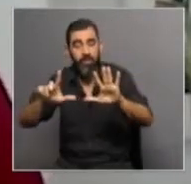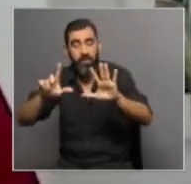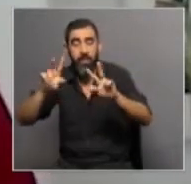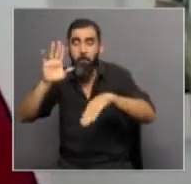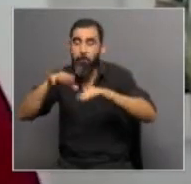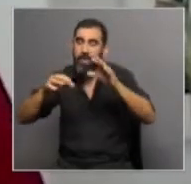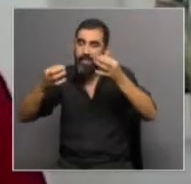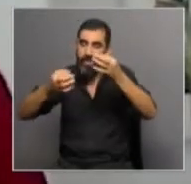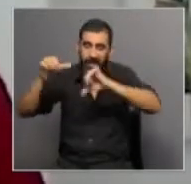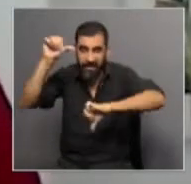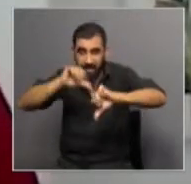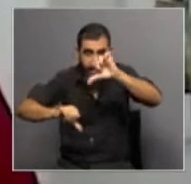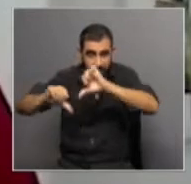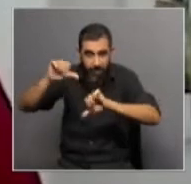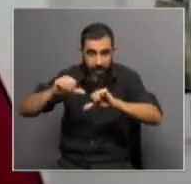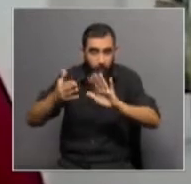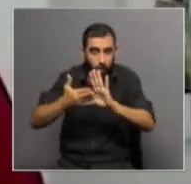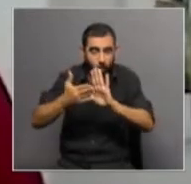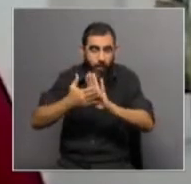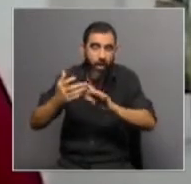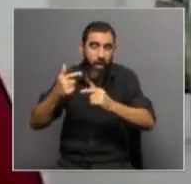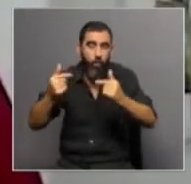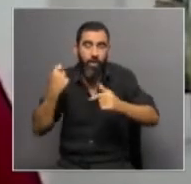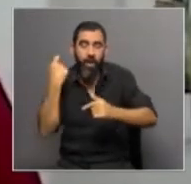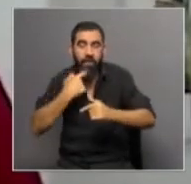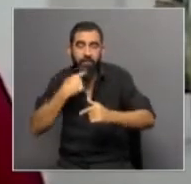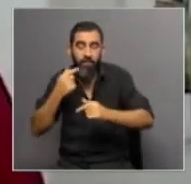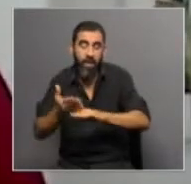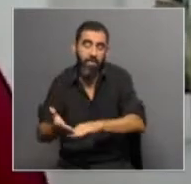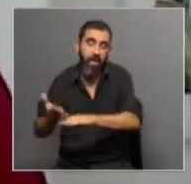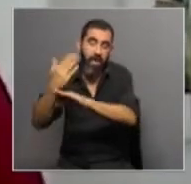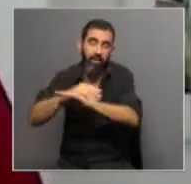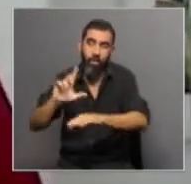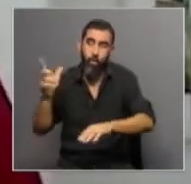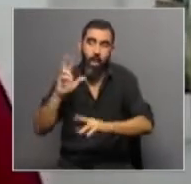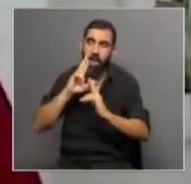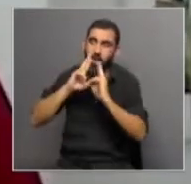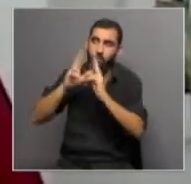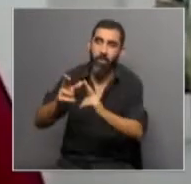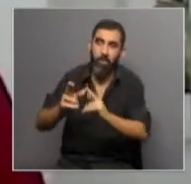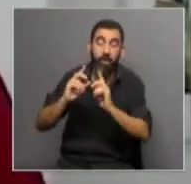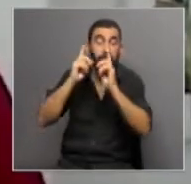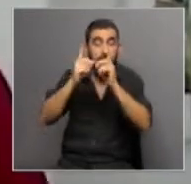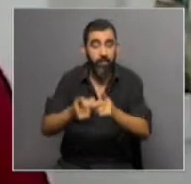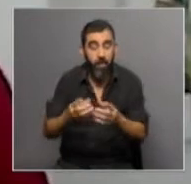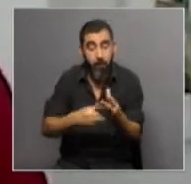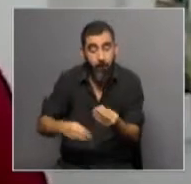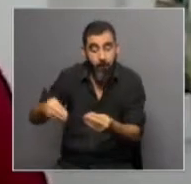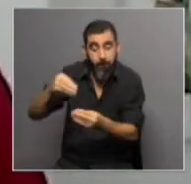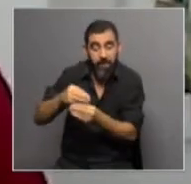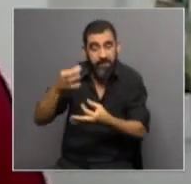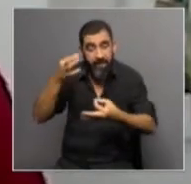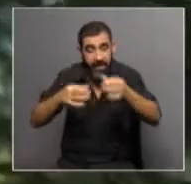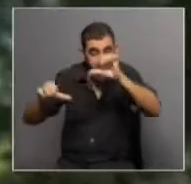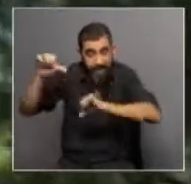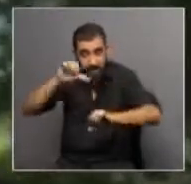química, comprobar algunas cosas que quedaron en el trabajo pasado sin respuesta. Y por otro lado, le agregamos en la parte química